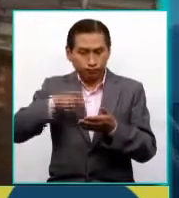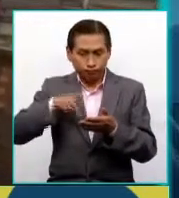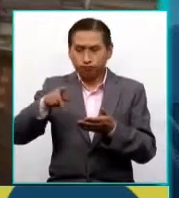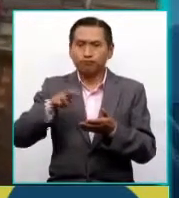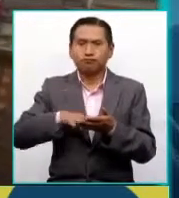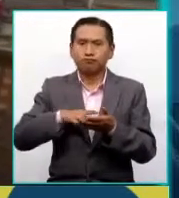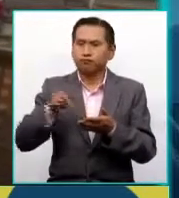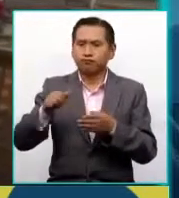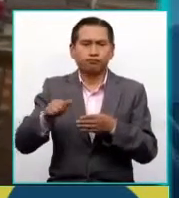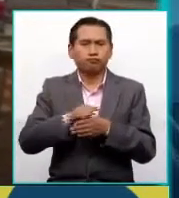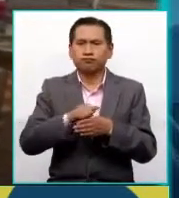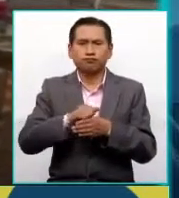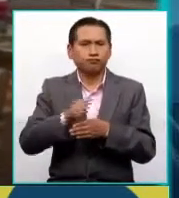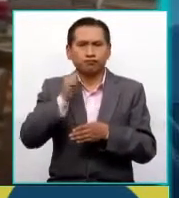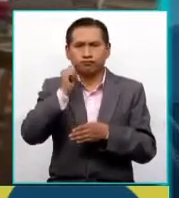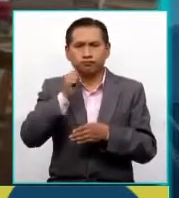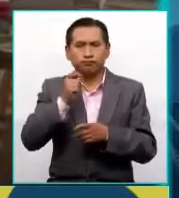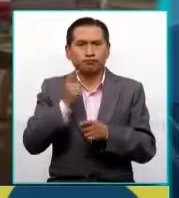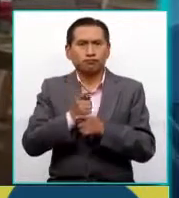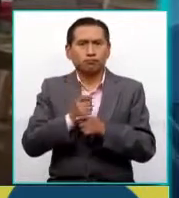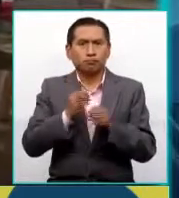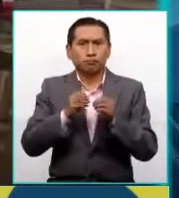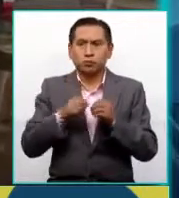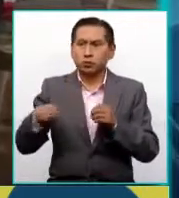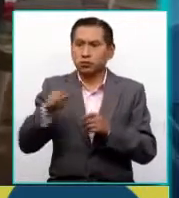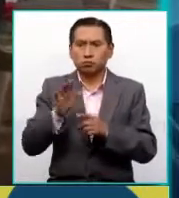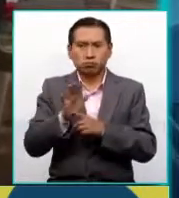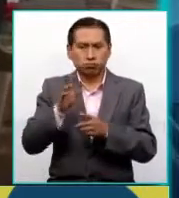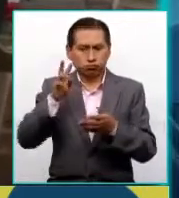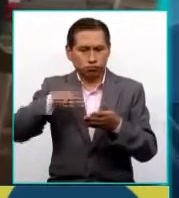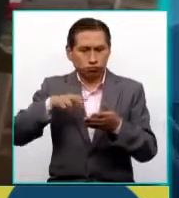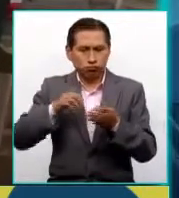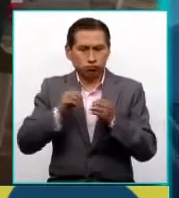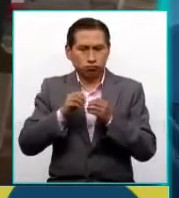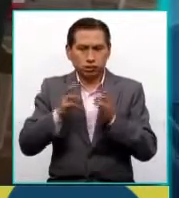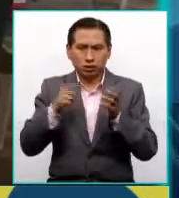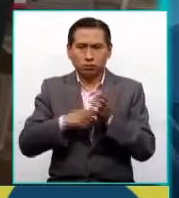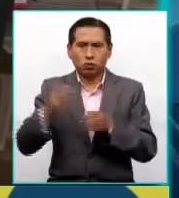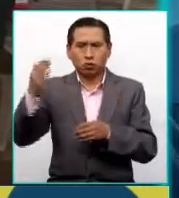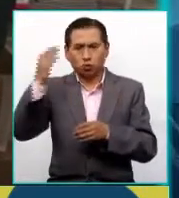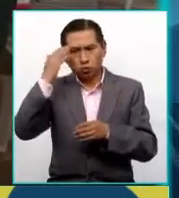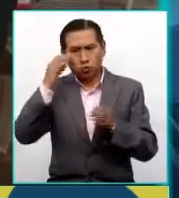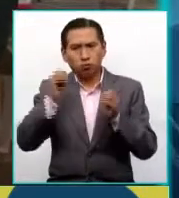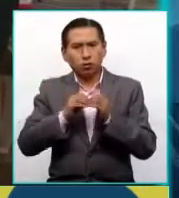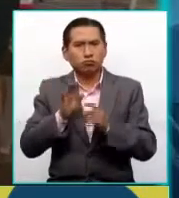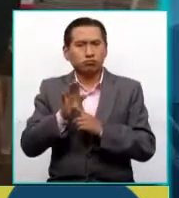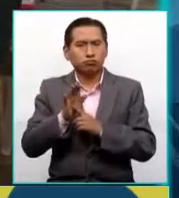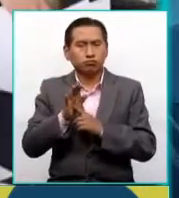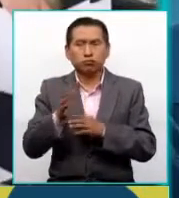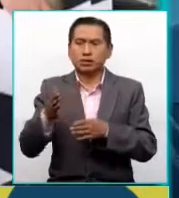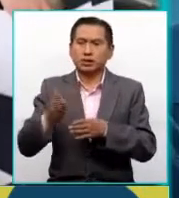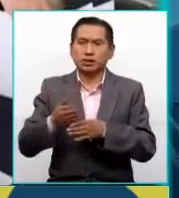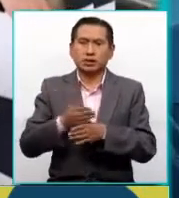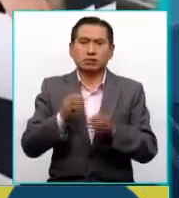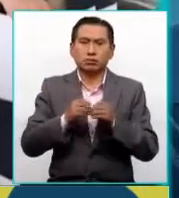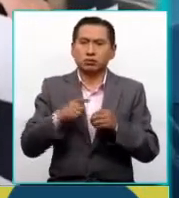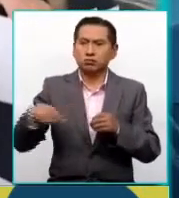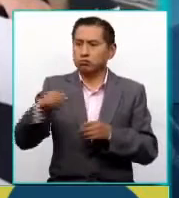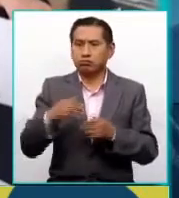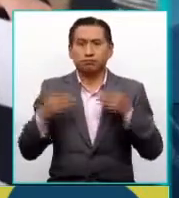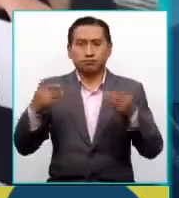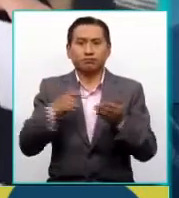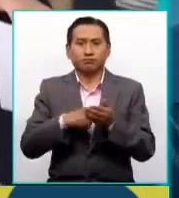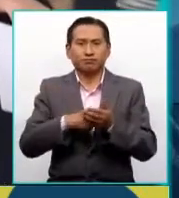una práctica cotidiana, que puedan a través de la lectura acceder al mundo del conocimiento y ir poco a poco desarrollando